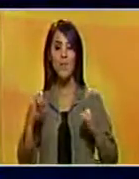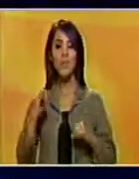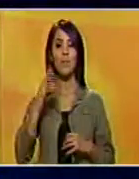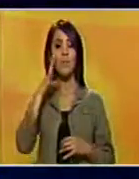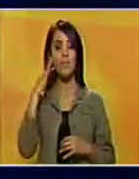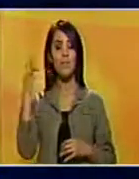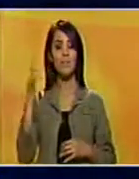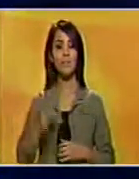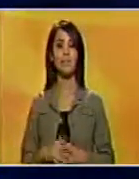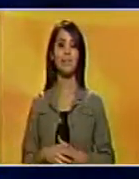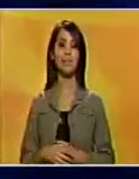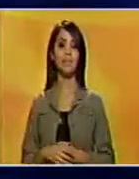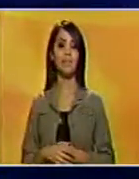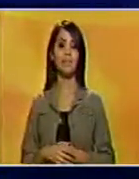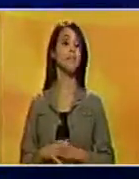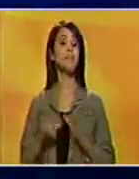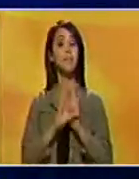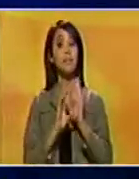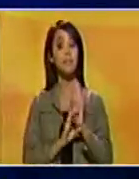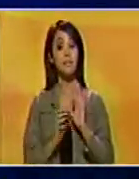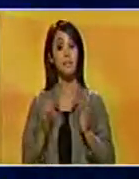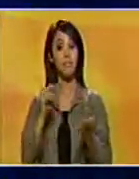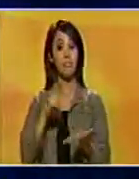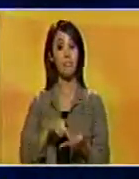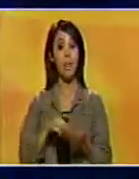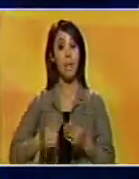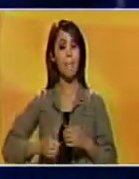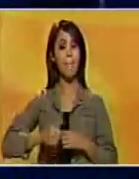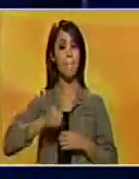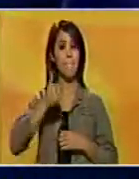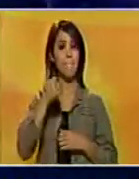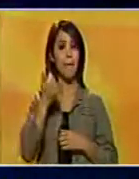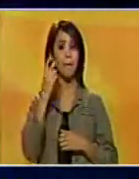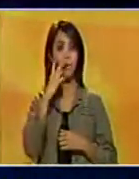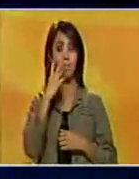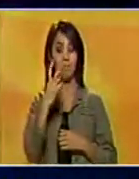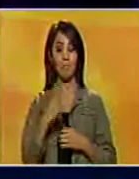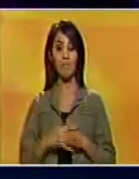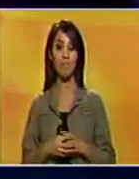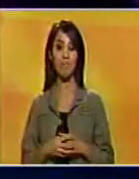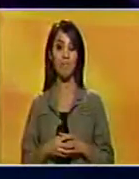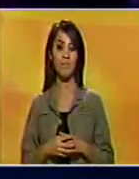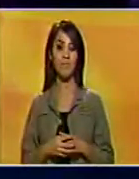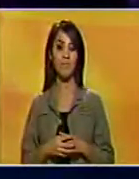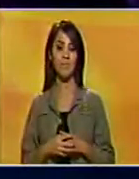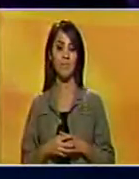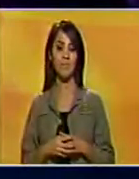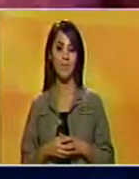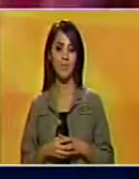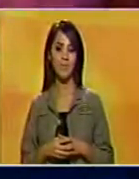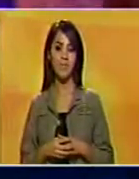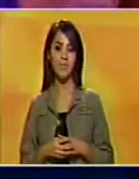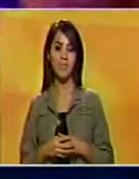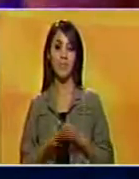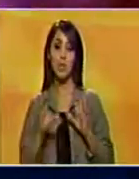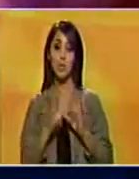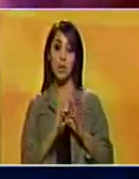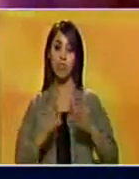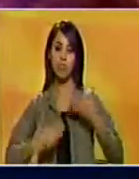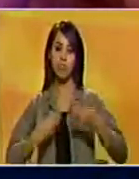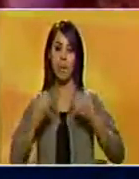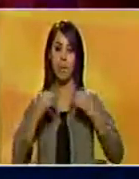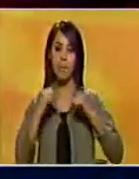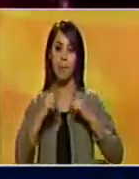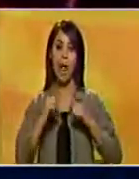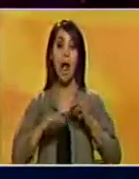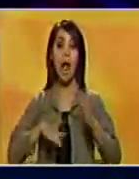se motivó a entrar en el concurso televisado de mayor audiencia del país. El joven talento pasó por varias pruebas hasta llegar a los 6